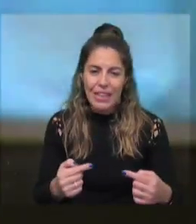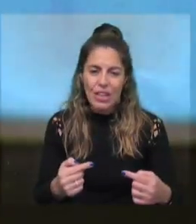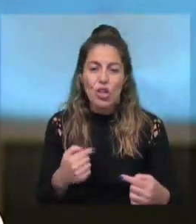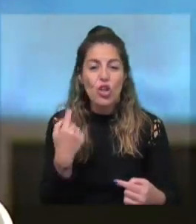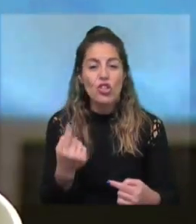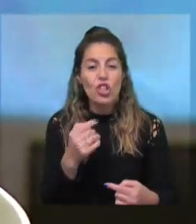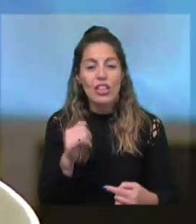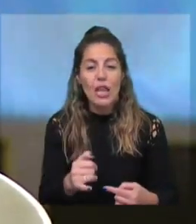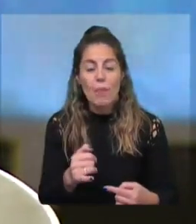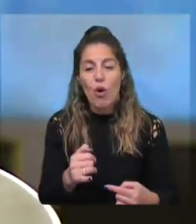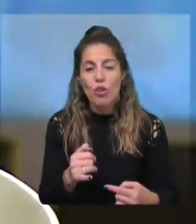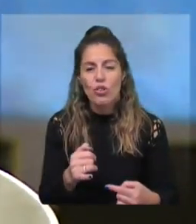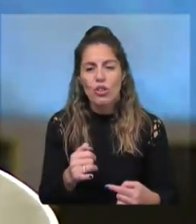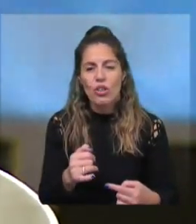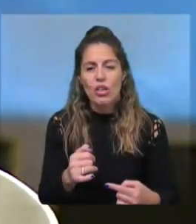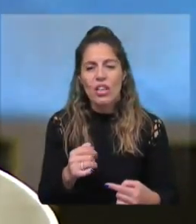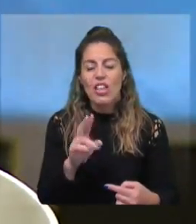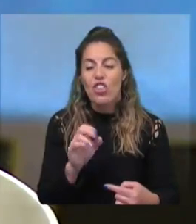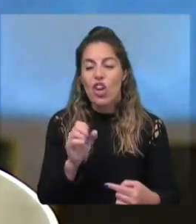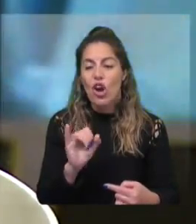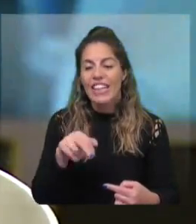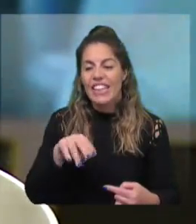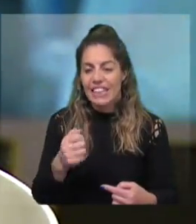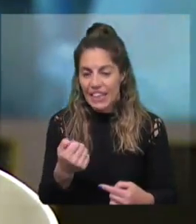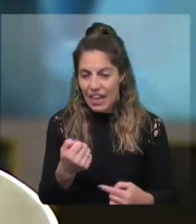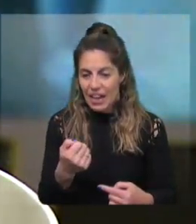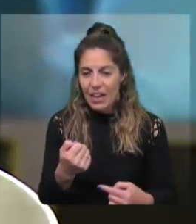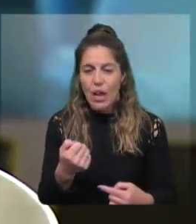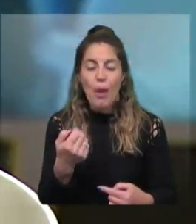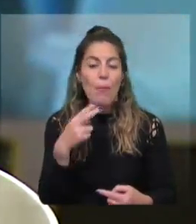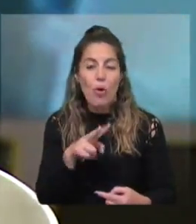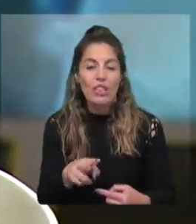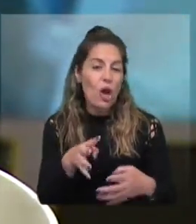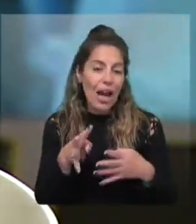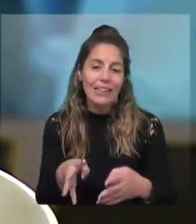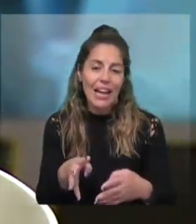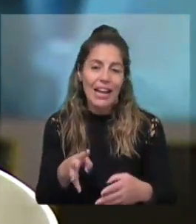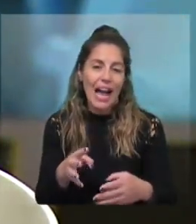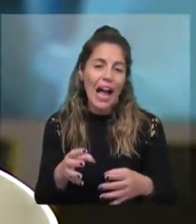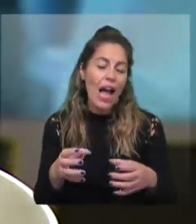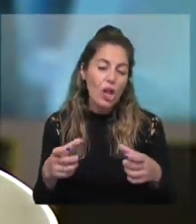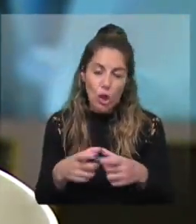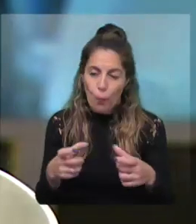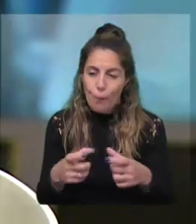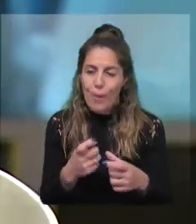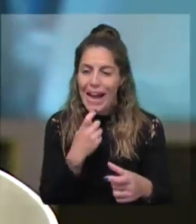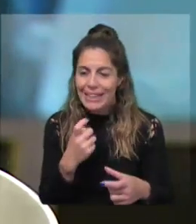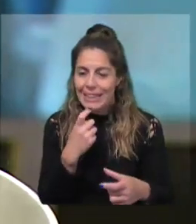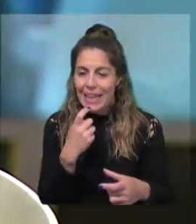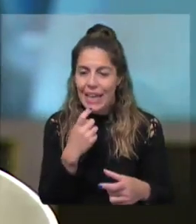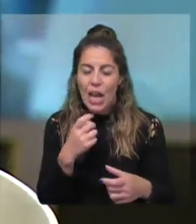tenemos nosotros es de vid, que nos lo dio Inia, pero también hemos visto que ataca tomate, morrón, y bueno,